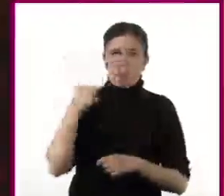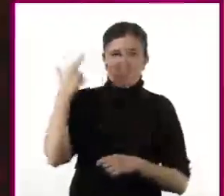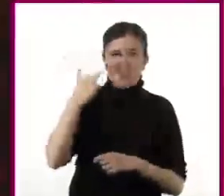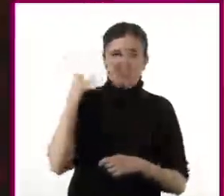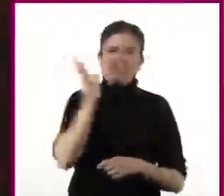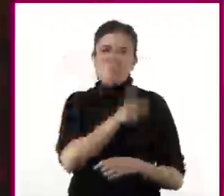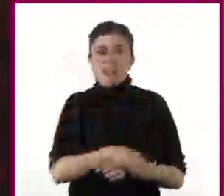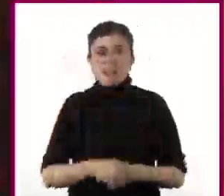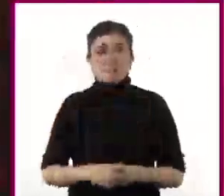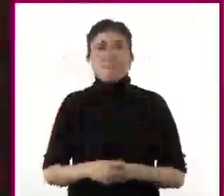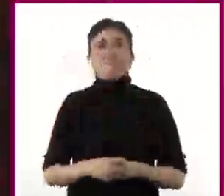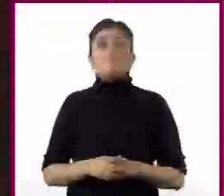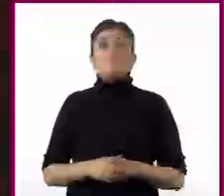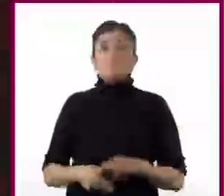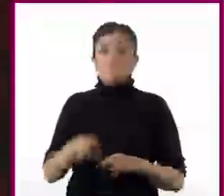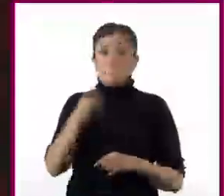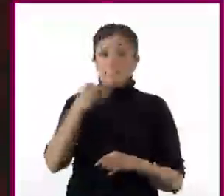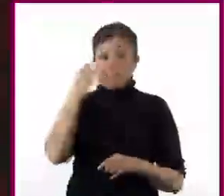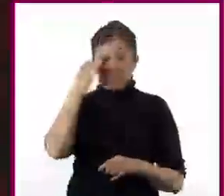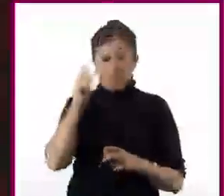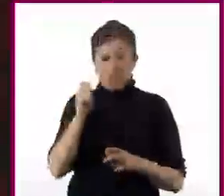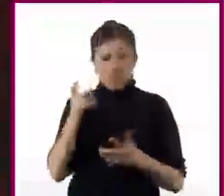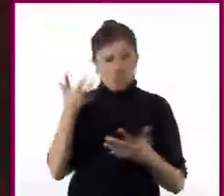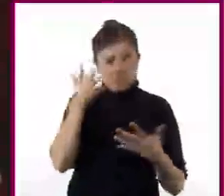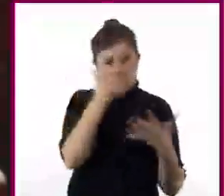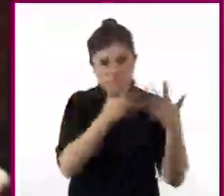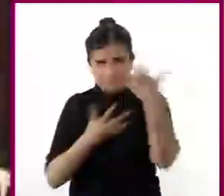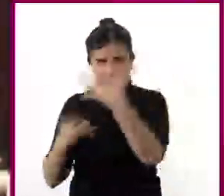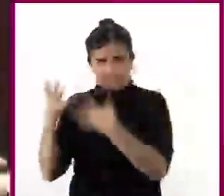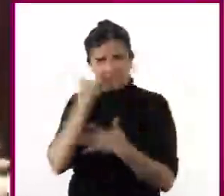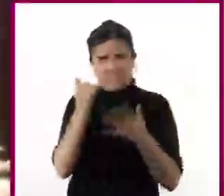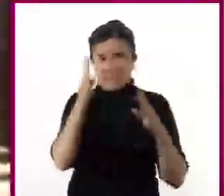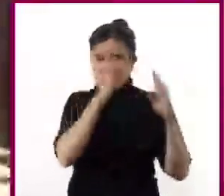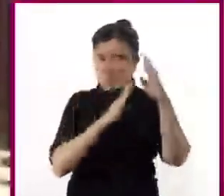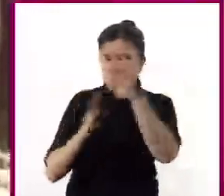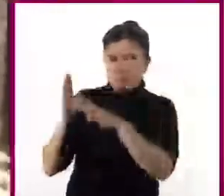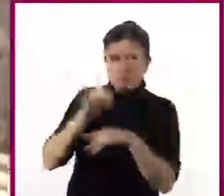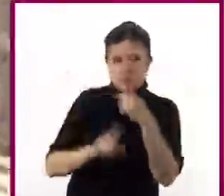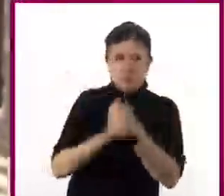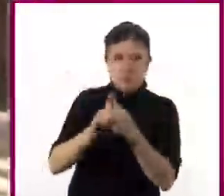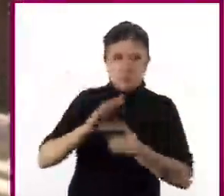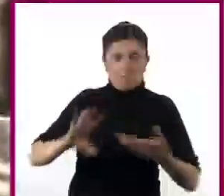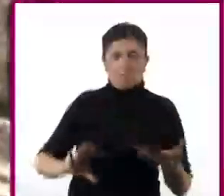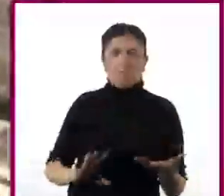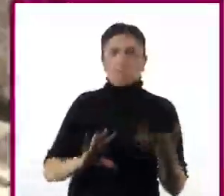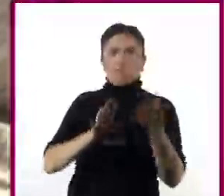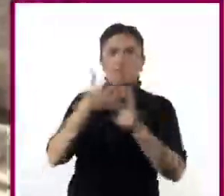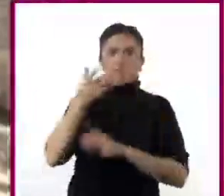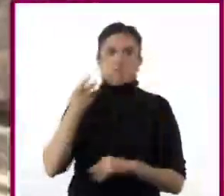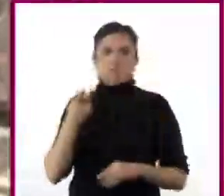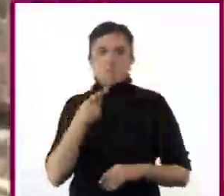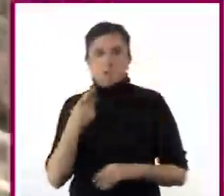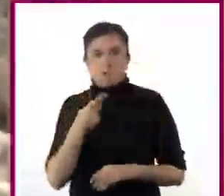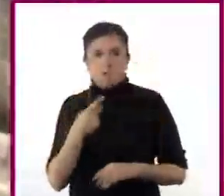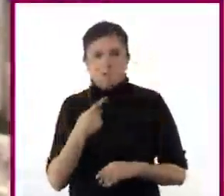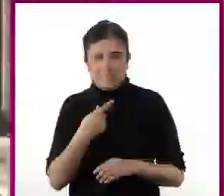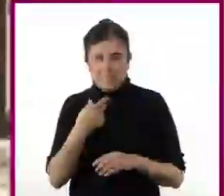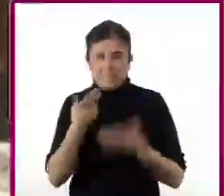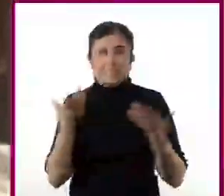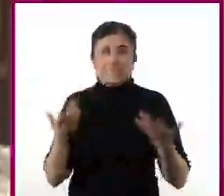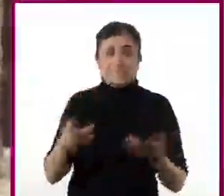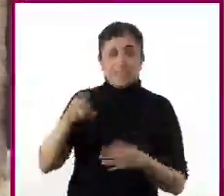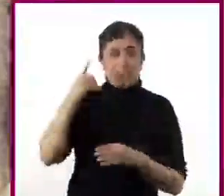Es un momento de extraordinaria confusión y de una crisis política desproporcionada. En el